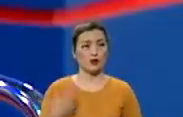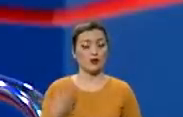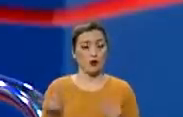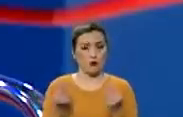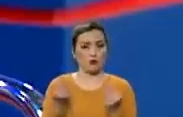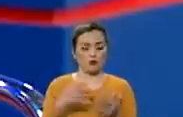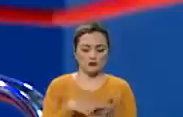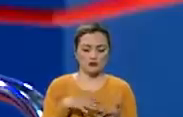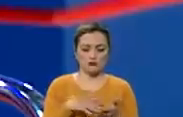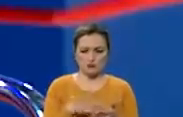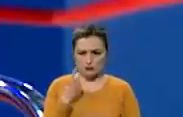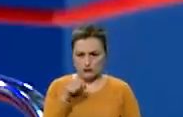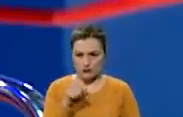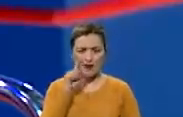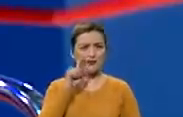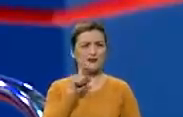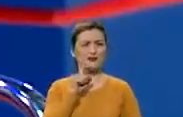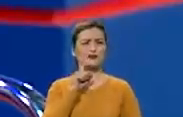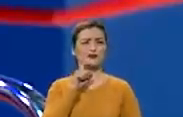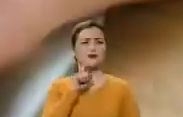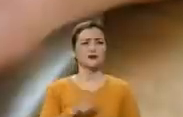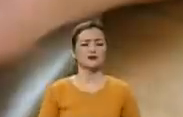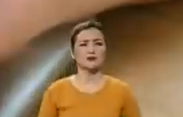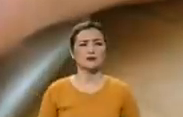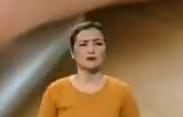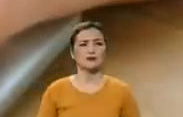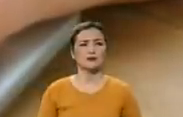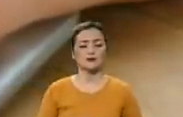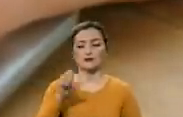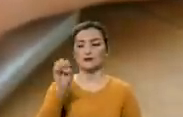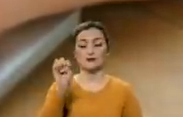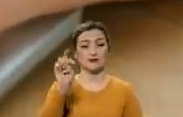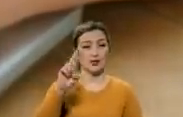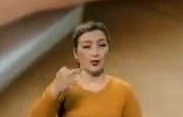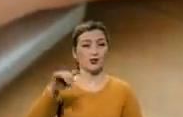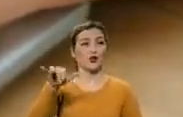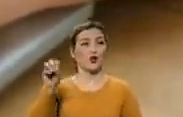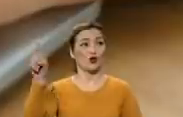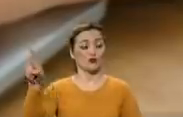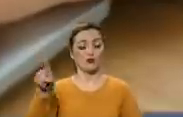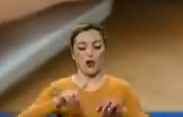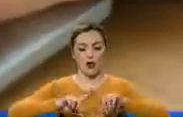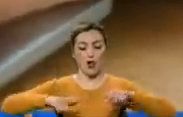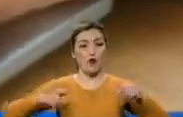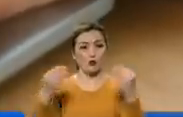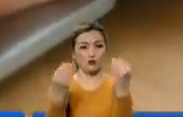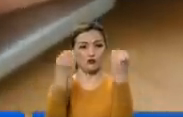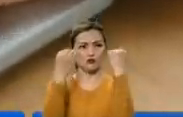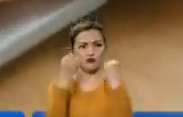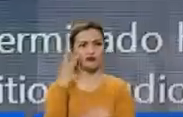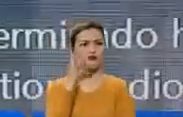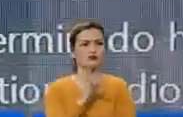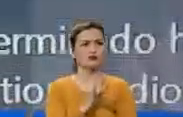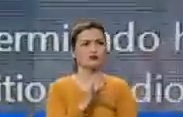de pronto aparecen contenidos sexuales. Veamos. Sergio recibía sus clases virtuales de lenguaje cuando algo extraño